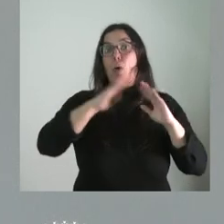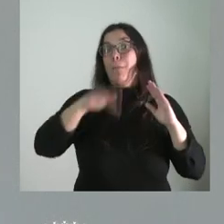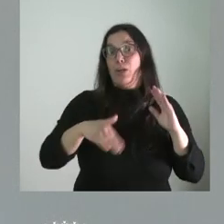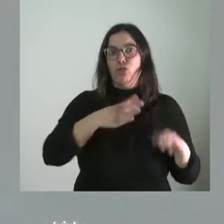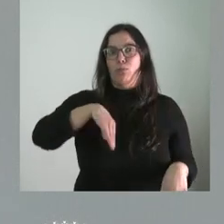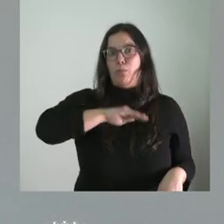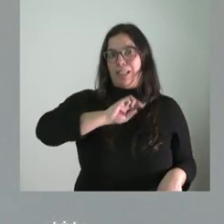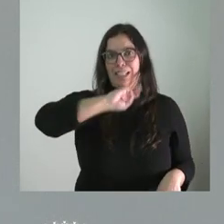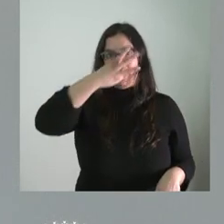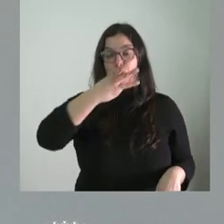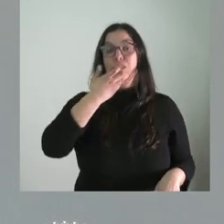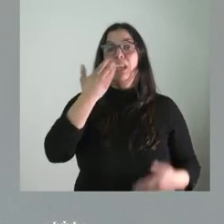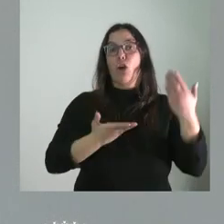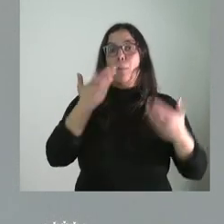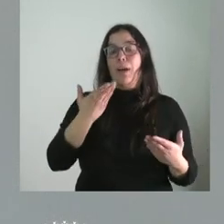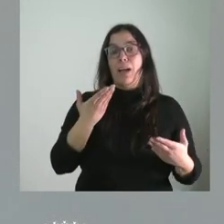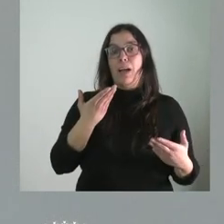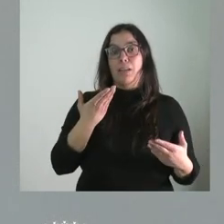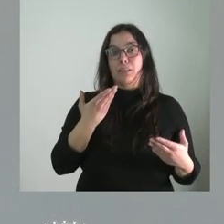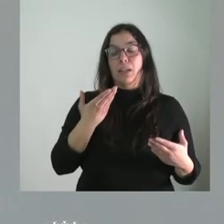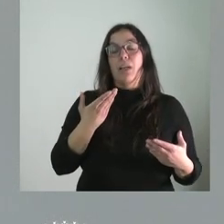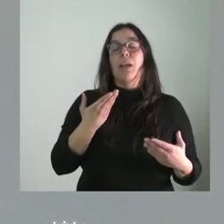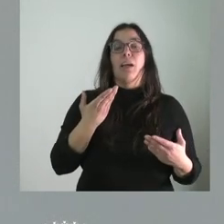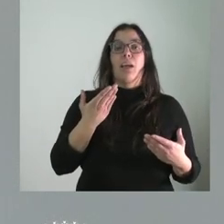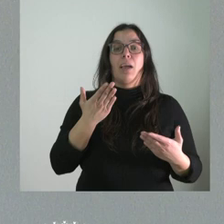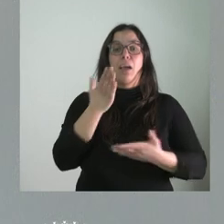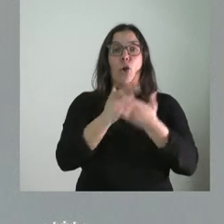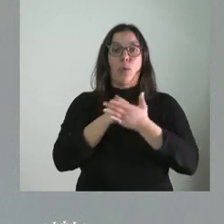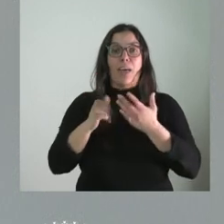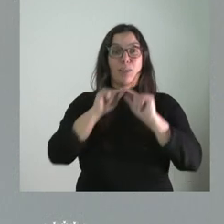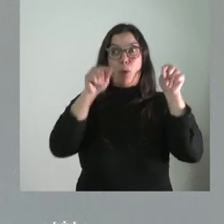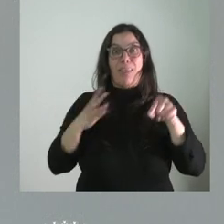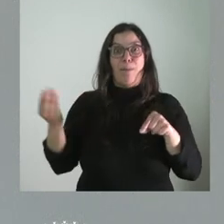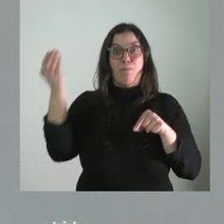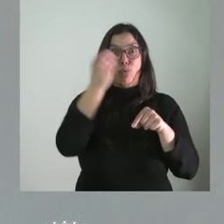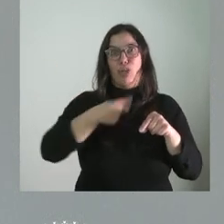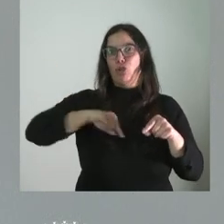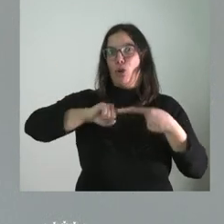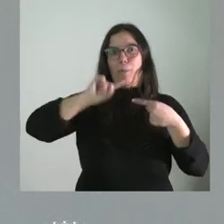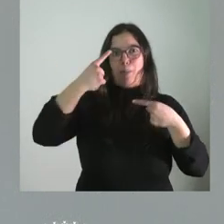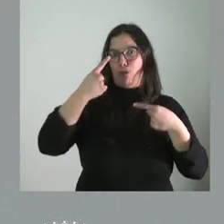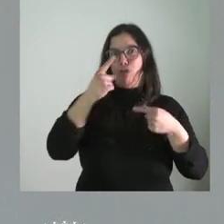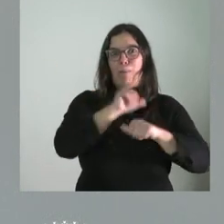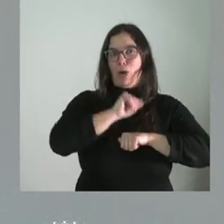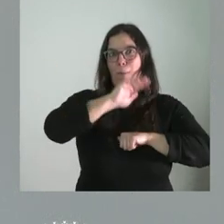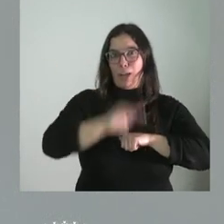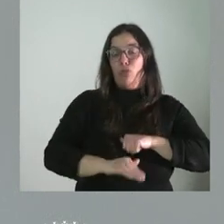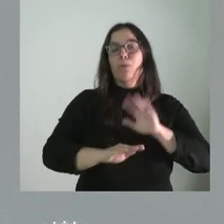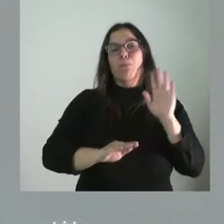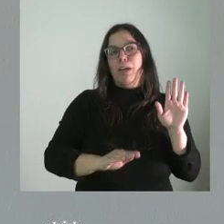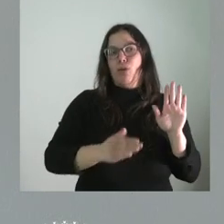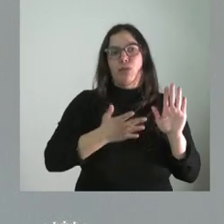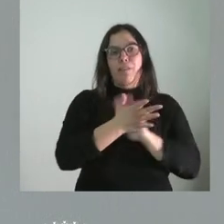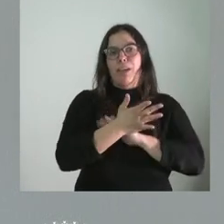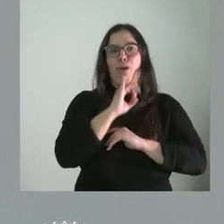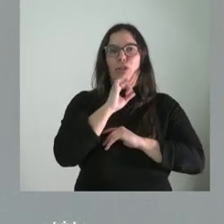España los primeros entre las comunidades pluriprovinciales con menor tasa de paro Pero insisto que esto no nos consu